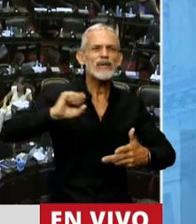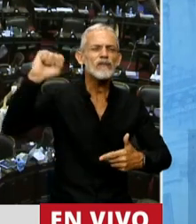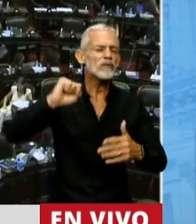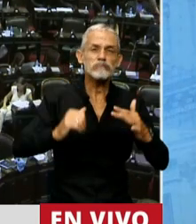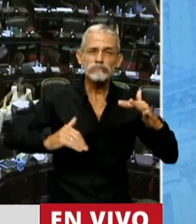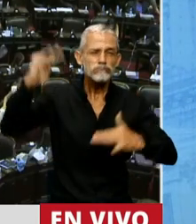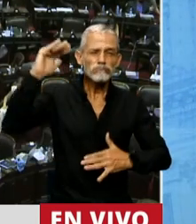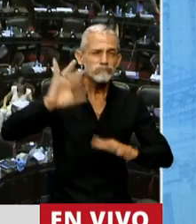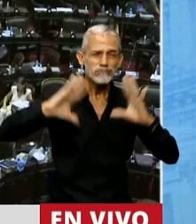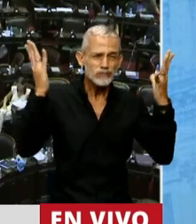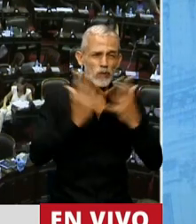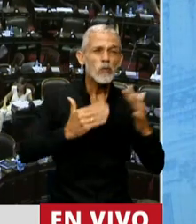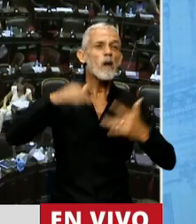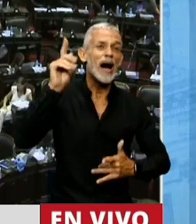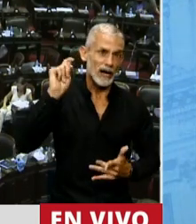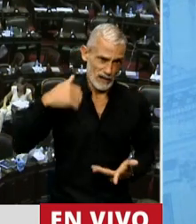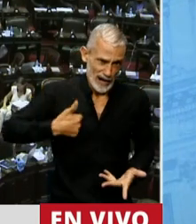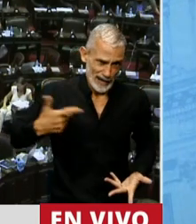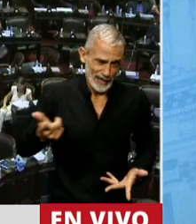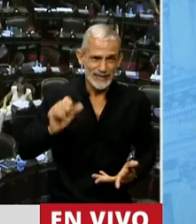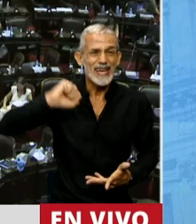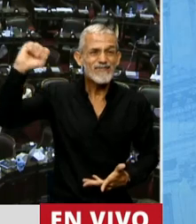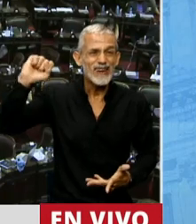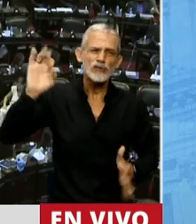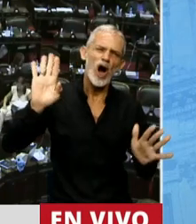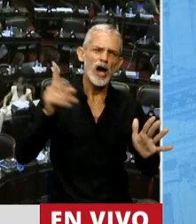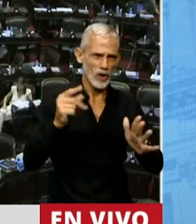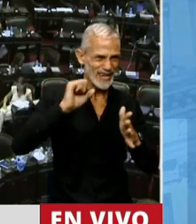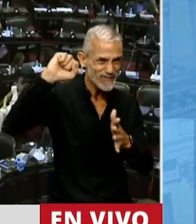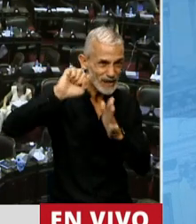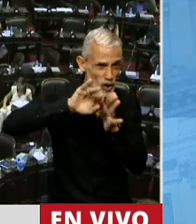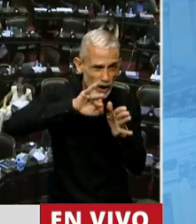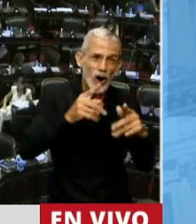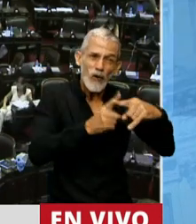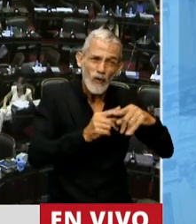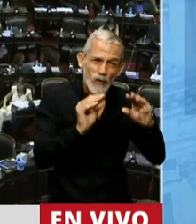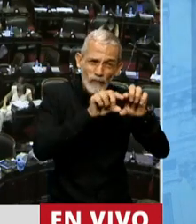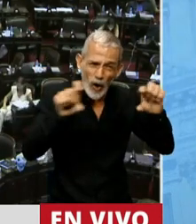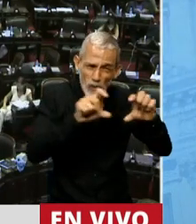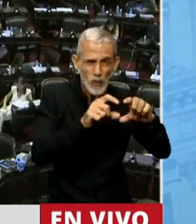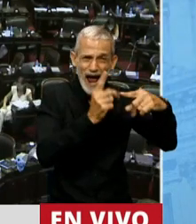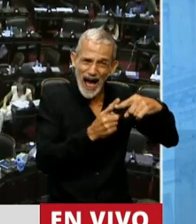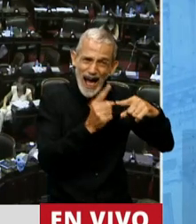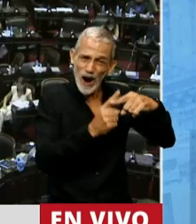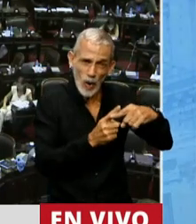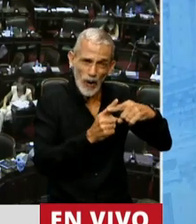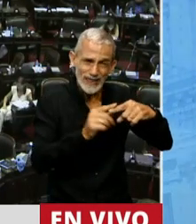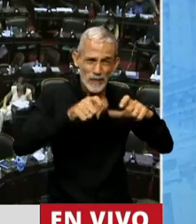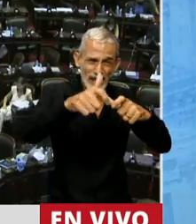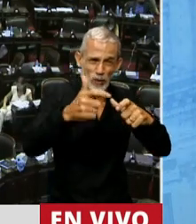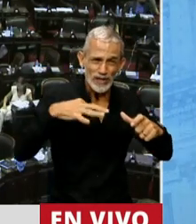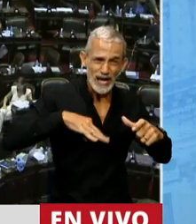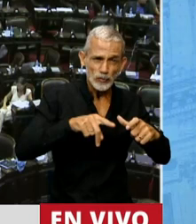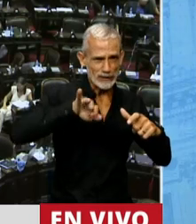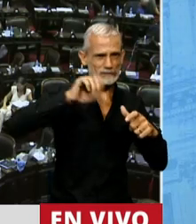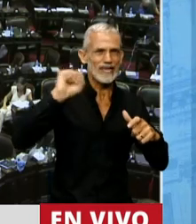inflación más altas del mundo, le están diciendo que no van a considerar la inflación a la hora de actualizar los